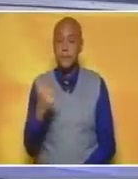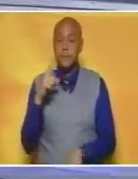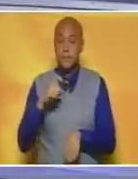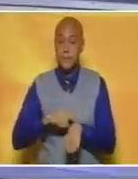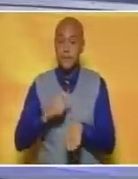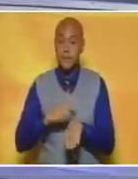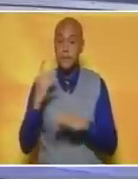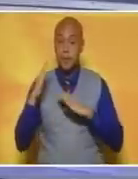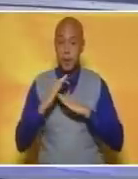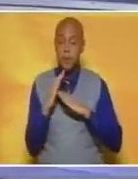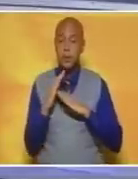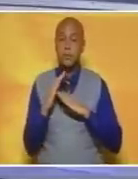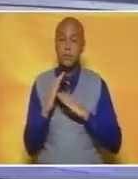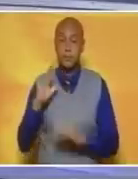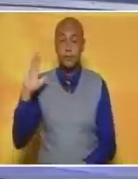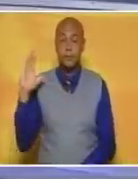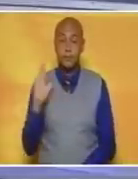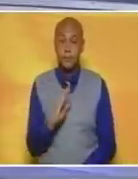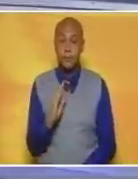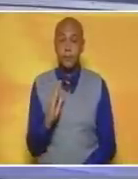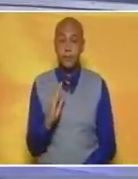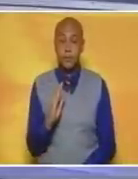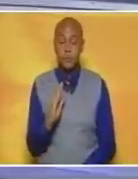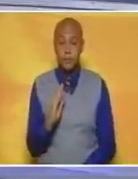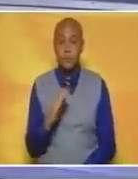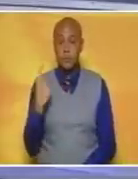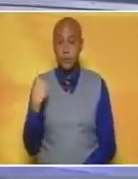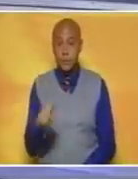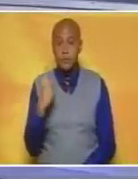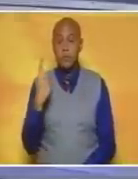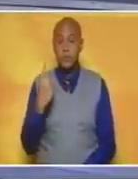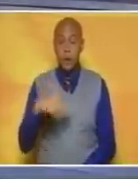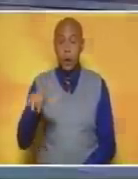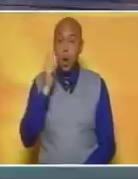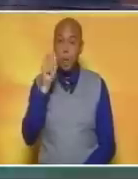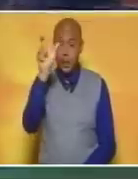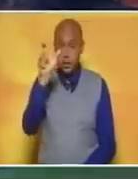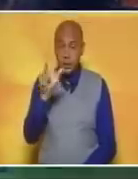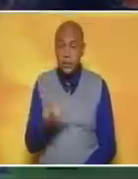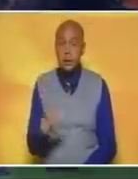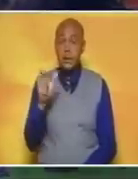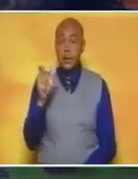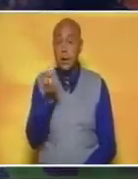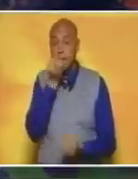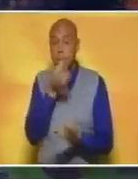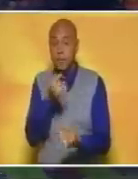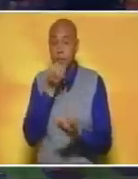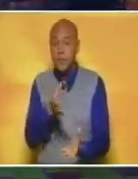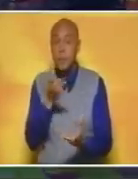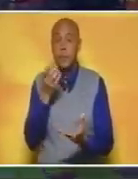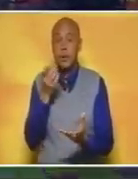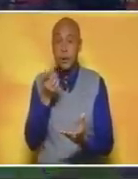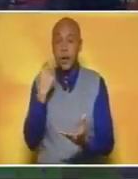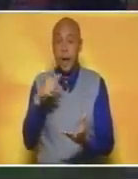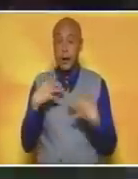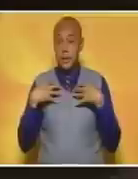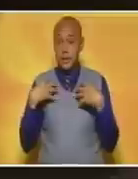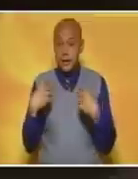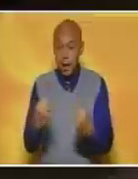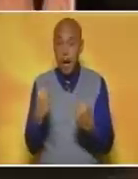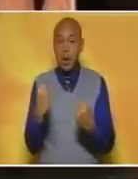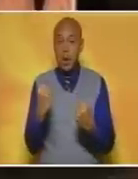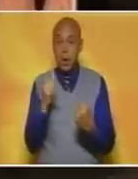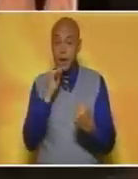nueva pausa. Al regreso, en remisión, Giordano revela detalles de su salud. Más de